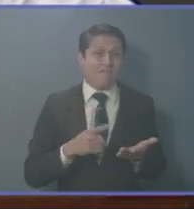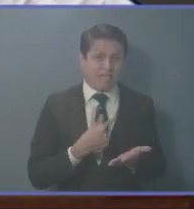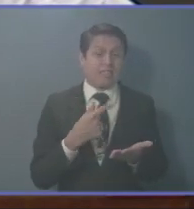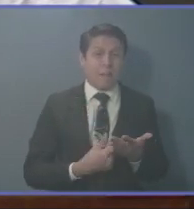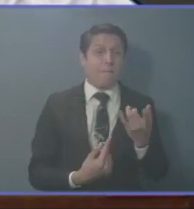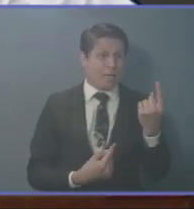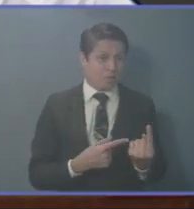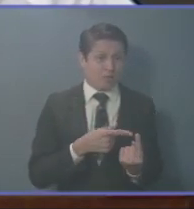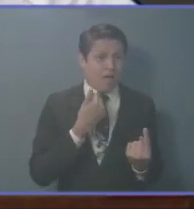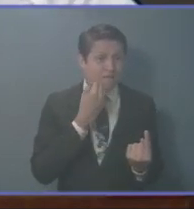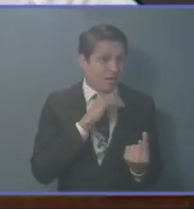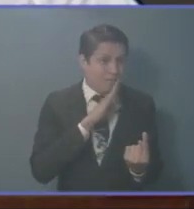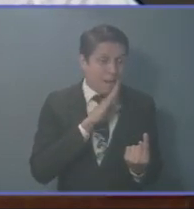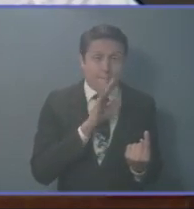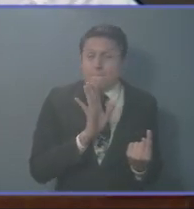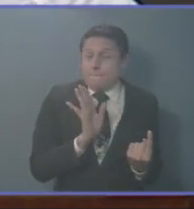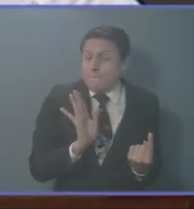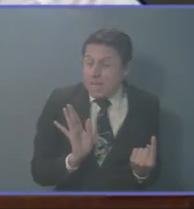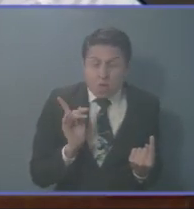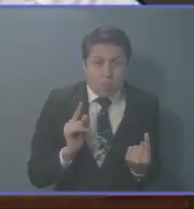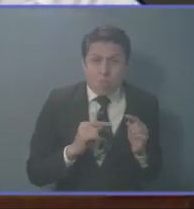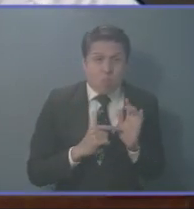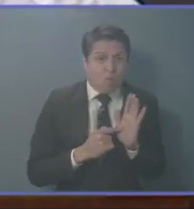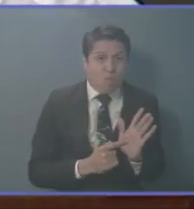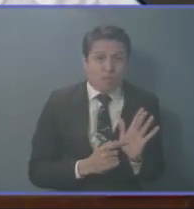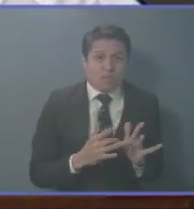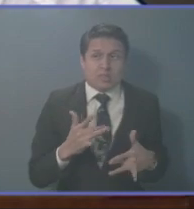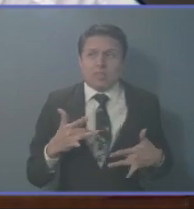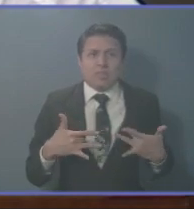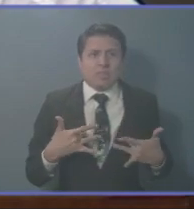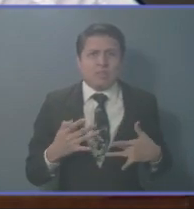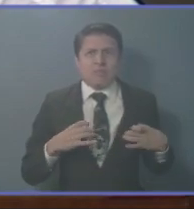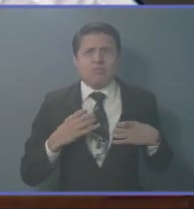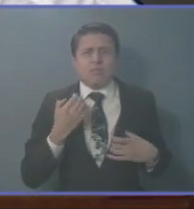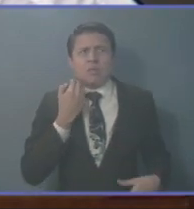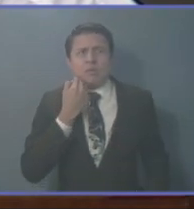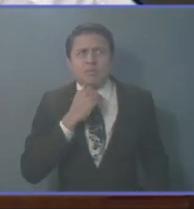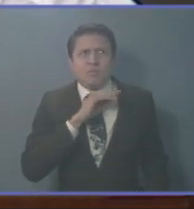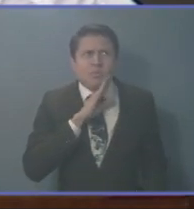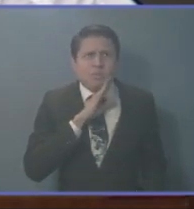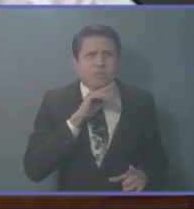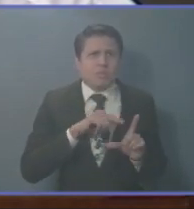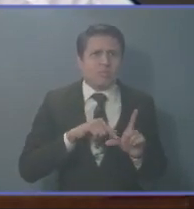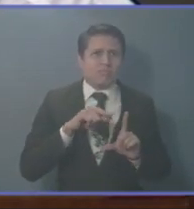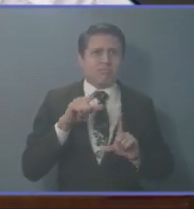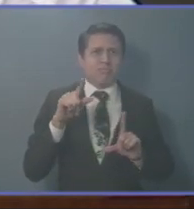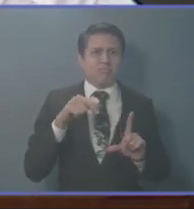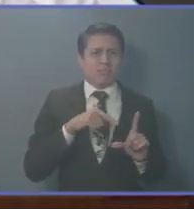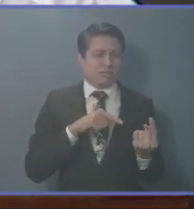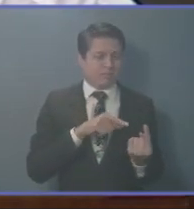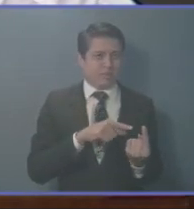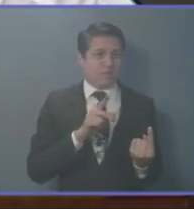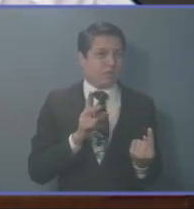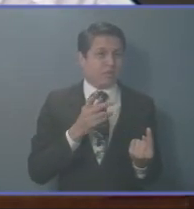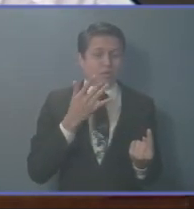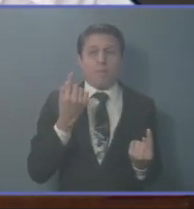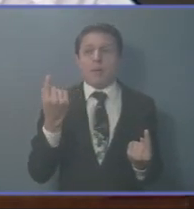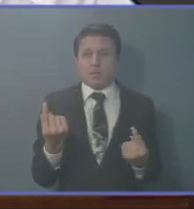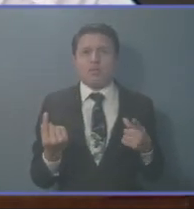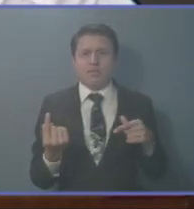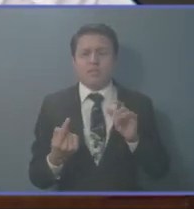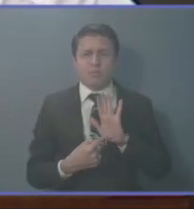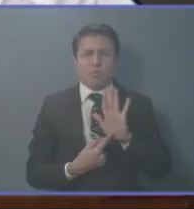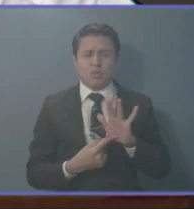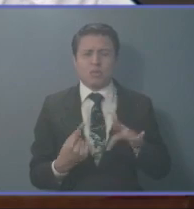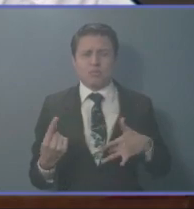expuestas por COVID-19 con el objeto de monitorear el posible desarrollo de la enfermedad y evitar su posible propagación. Y enfermedades crónicas